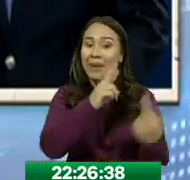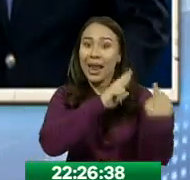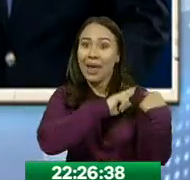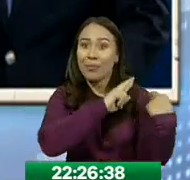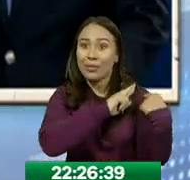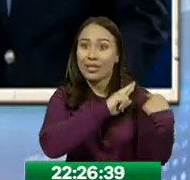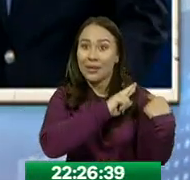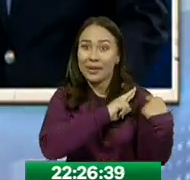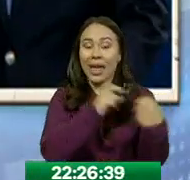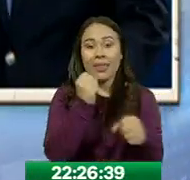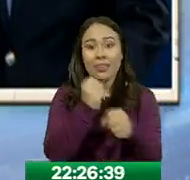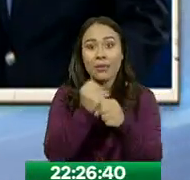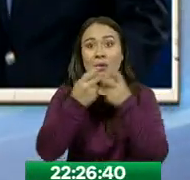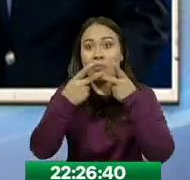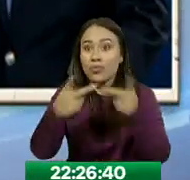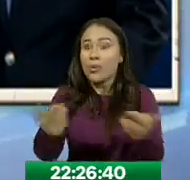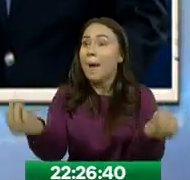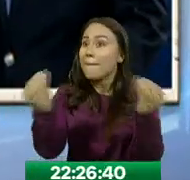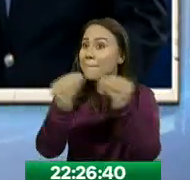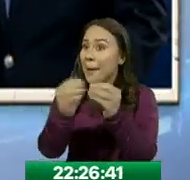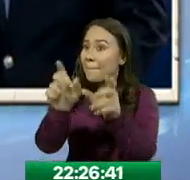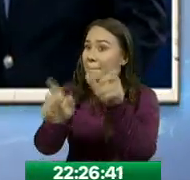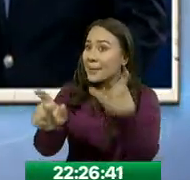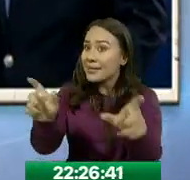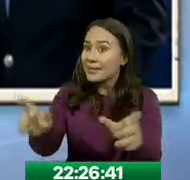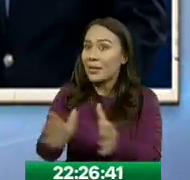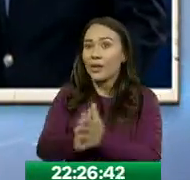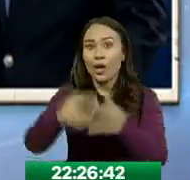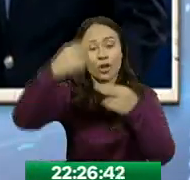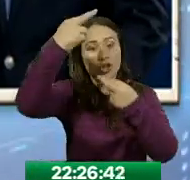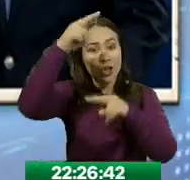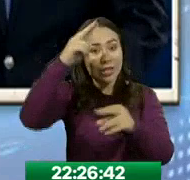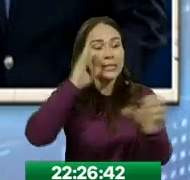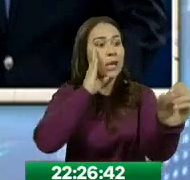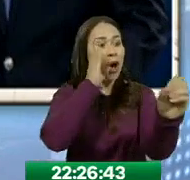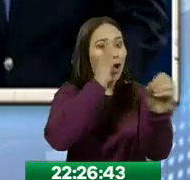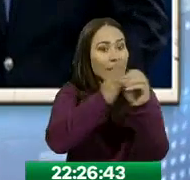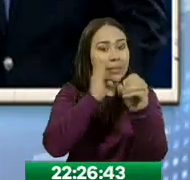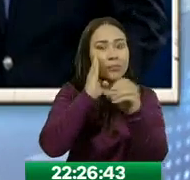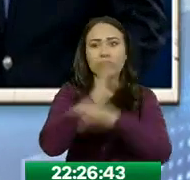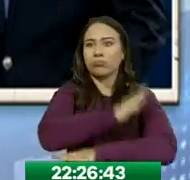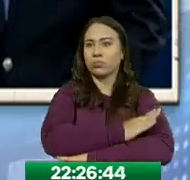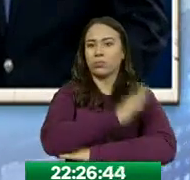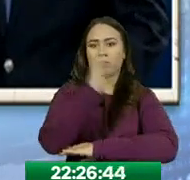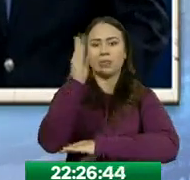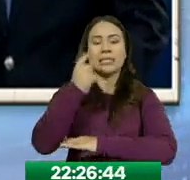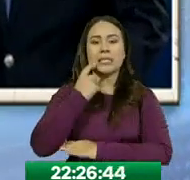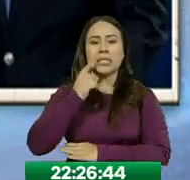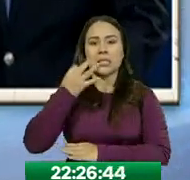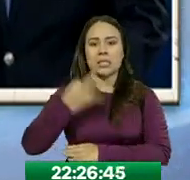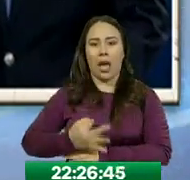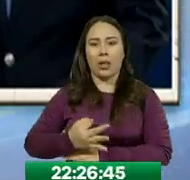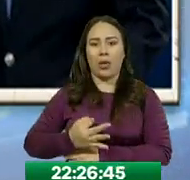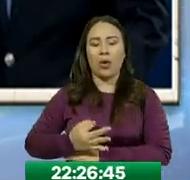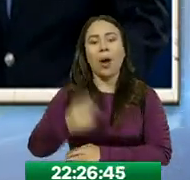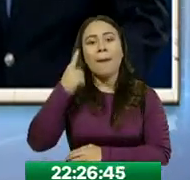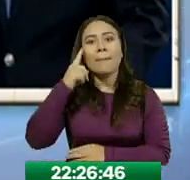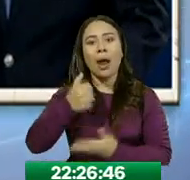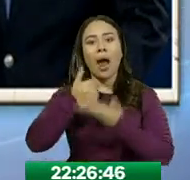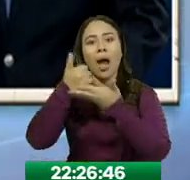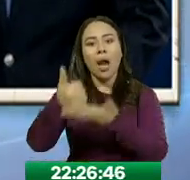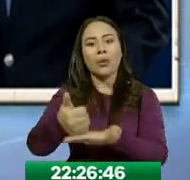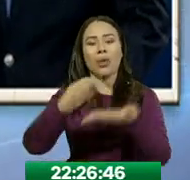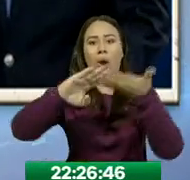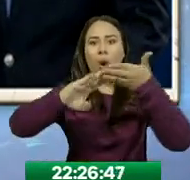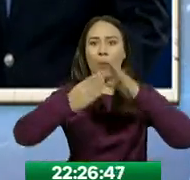responsabilidad, informar al país a través de nuestros noticieros con total objetividad, imparcialidad y seriedad, con el fin de ayudar a la